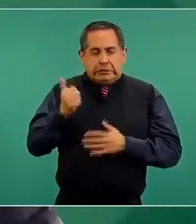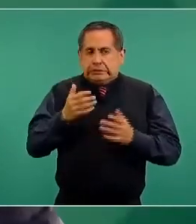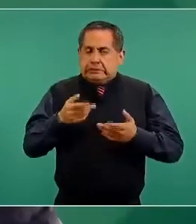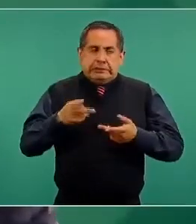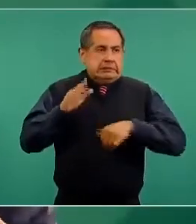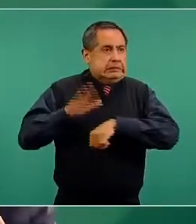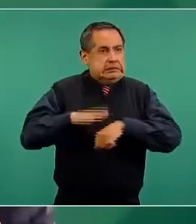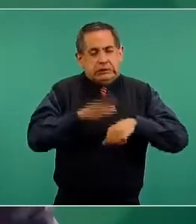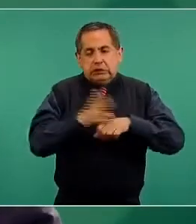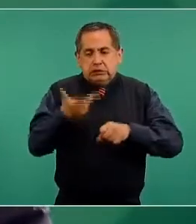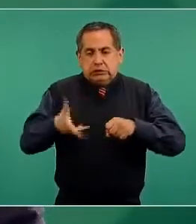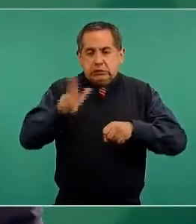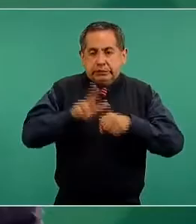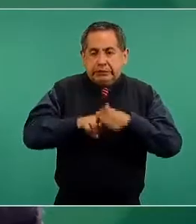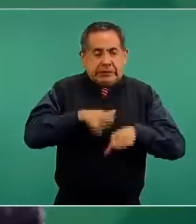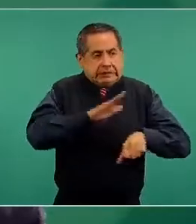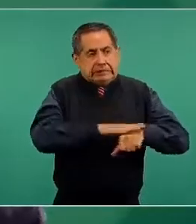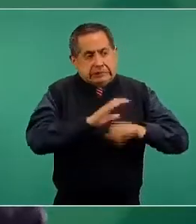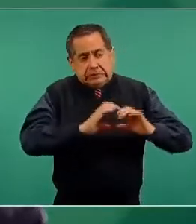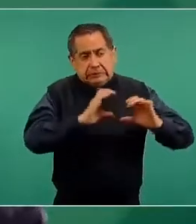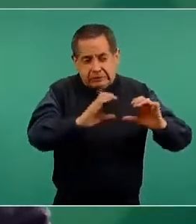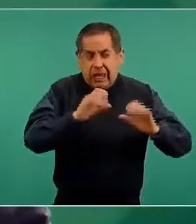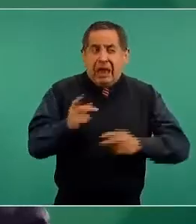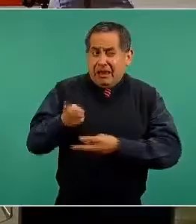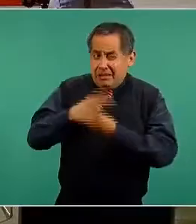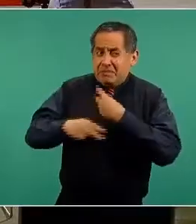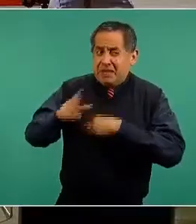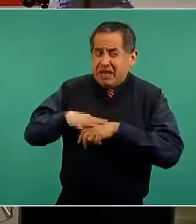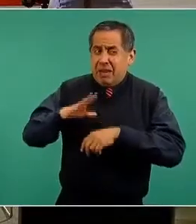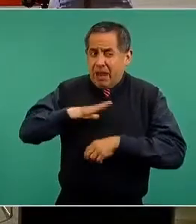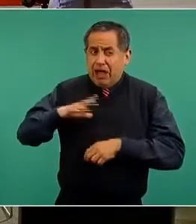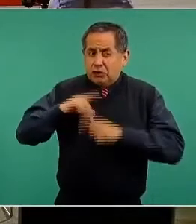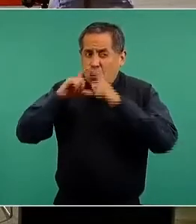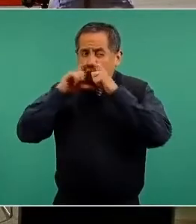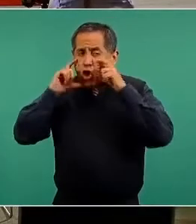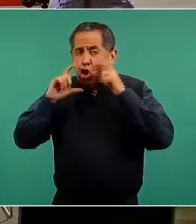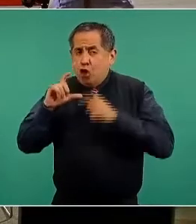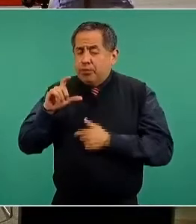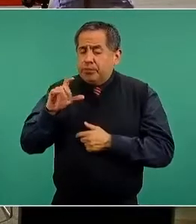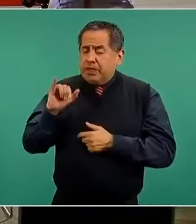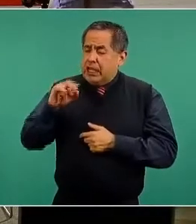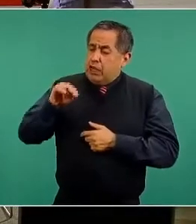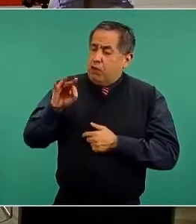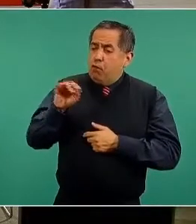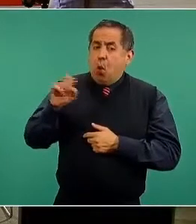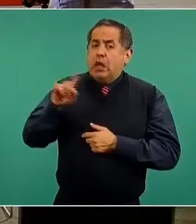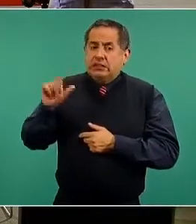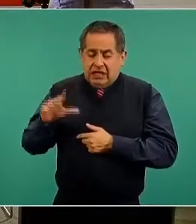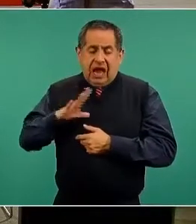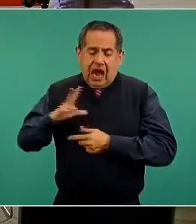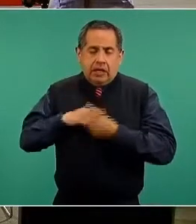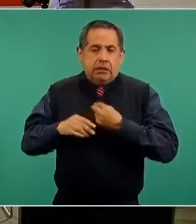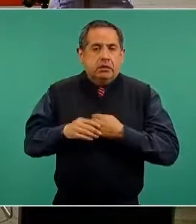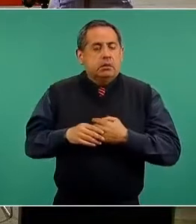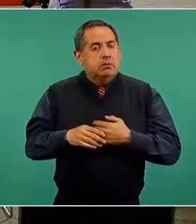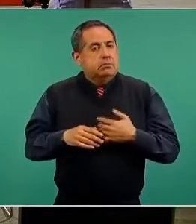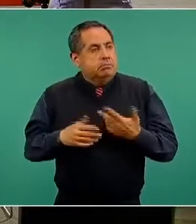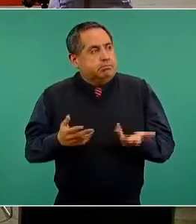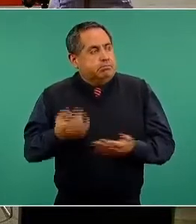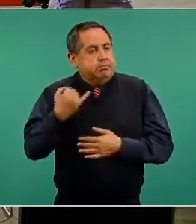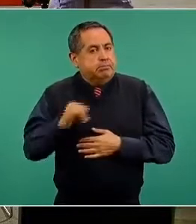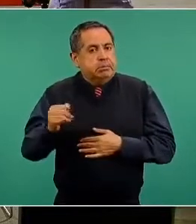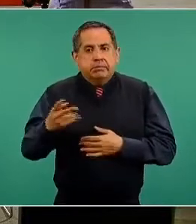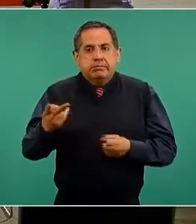hospitales para recibir personas enfermas de las dos condiciones. Porque si hubiera ocurrido, lo que afortunadamente no